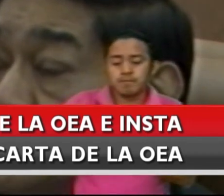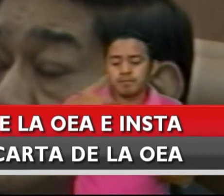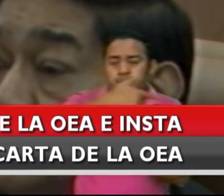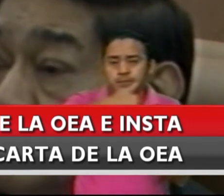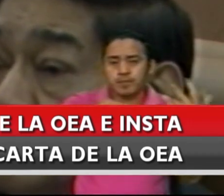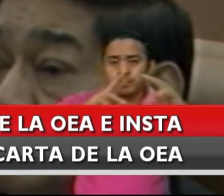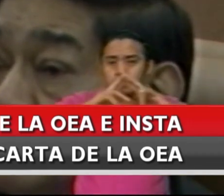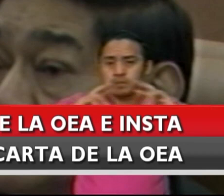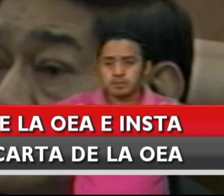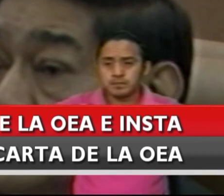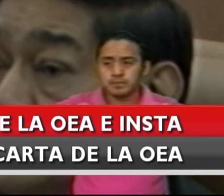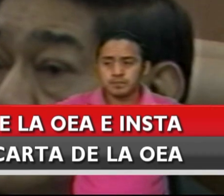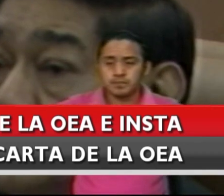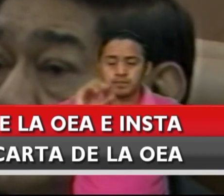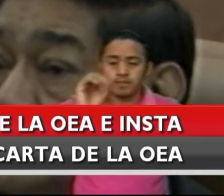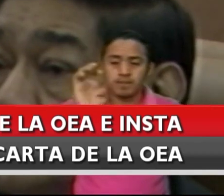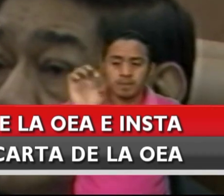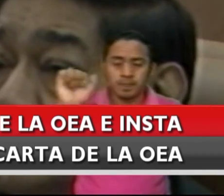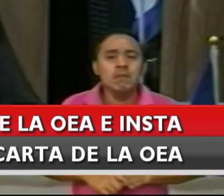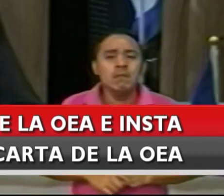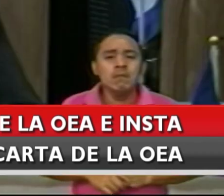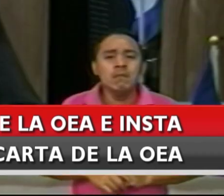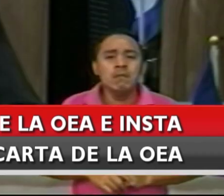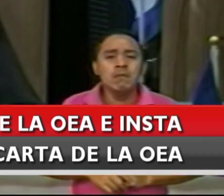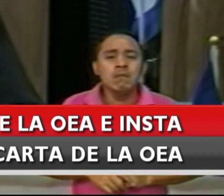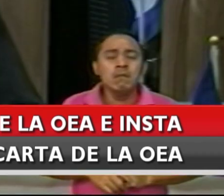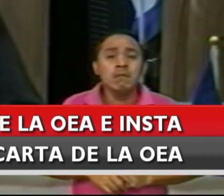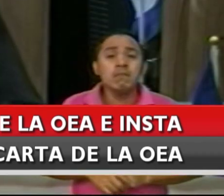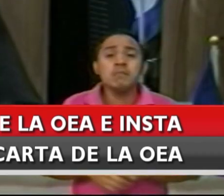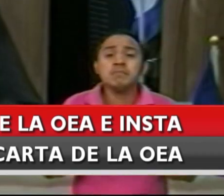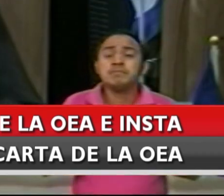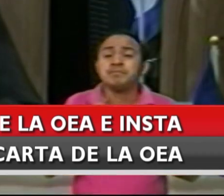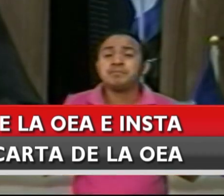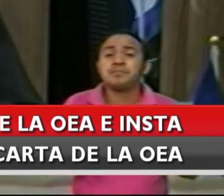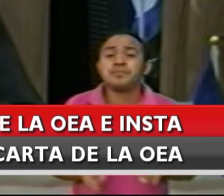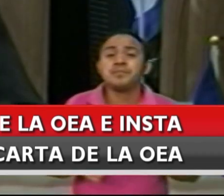a Nicaragua con la OEA. En síntesis,